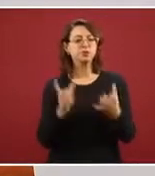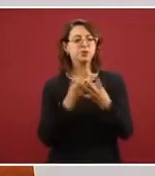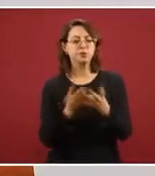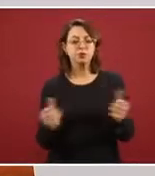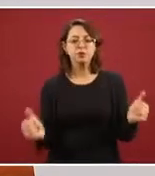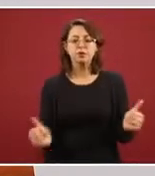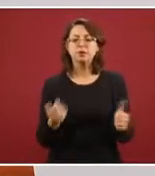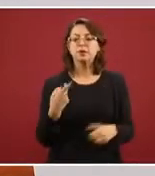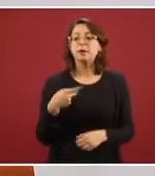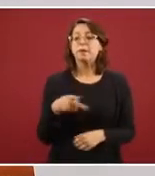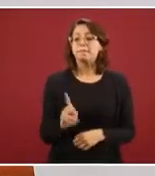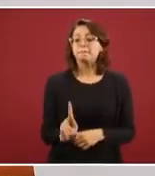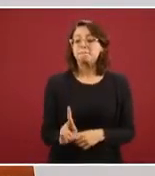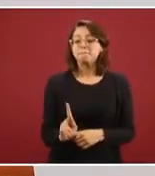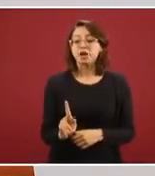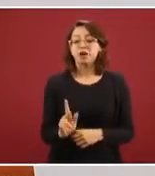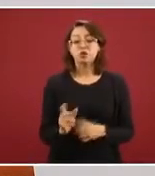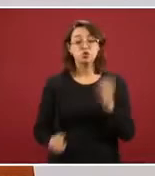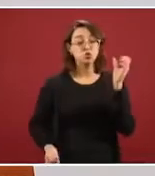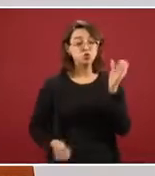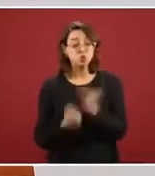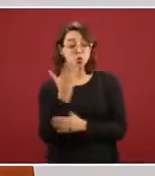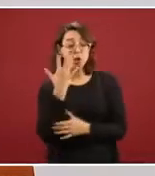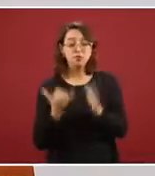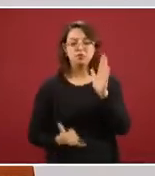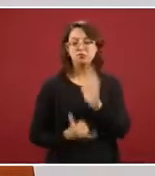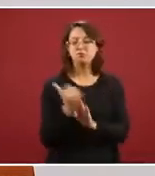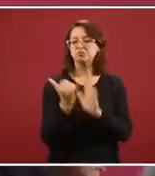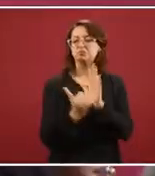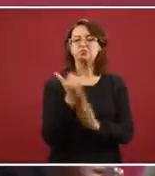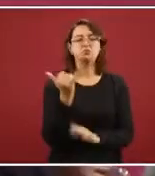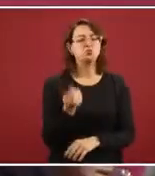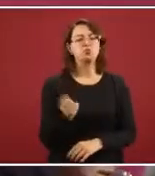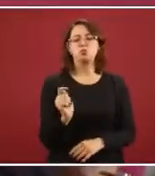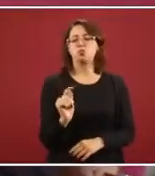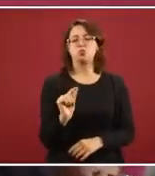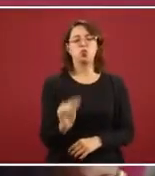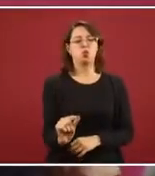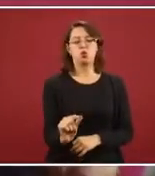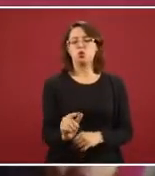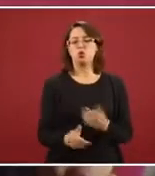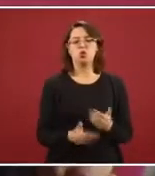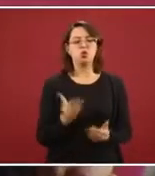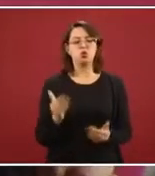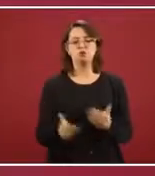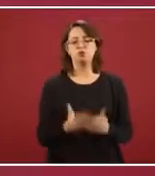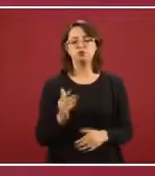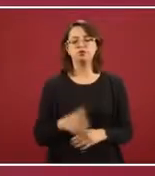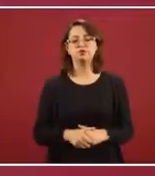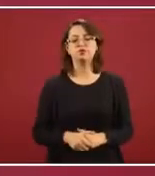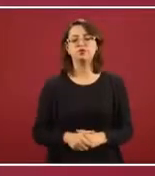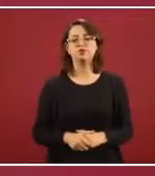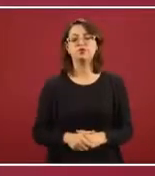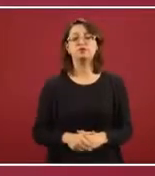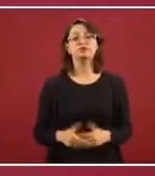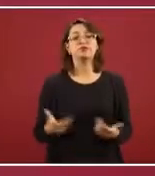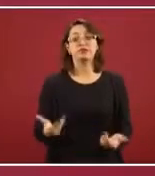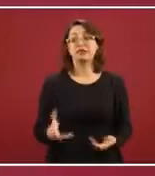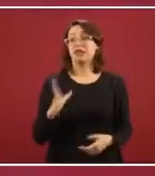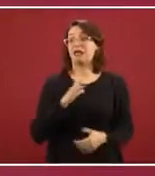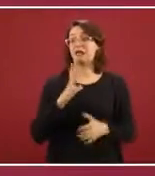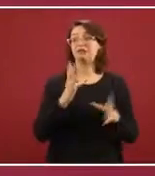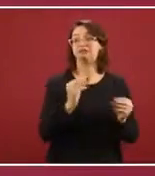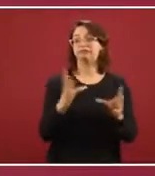son muy pocos los nuevos los que tenemos que iniciar de nuevo tenemos que terminar